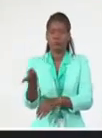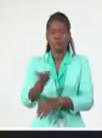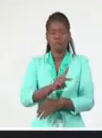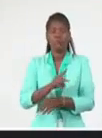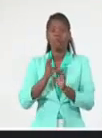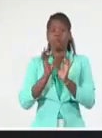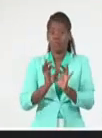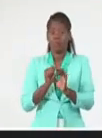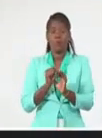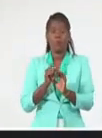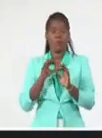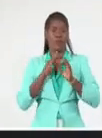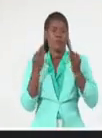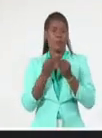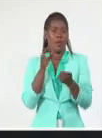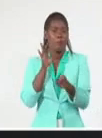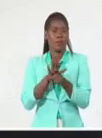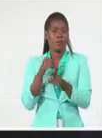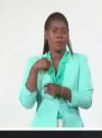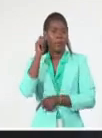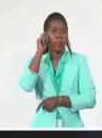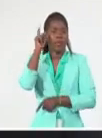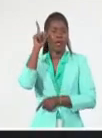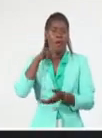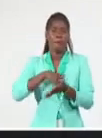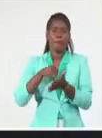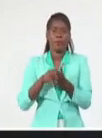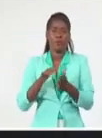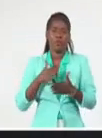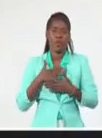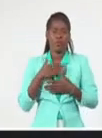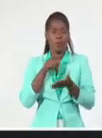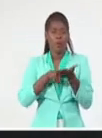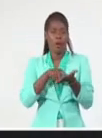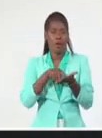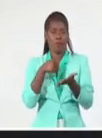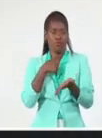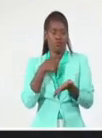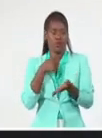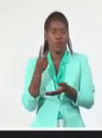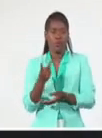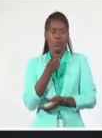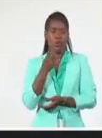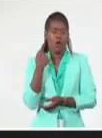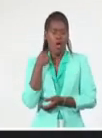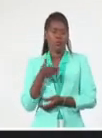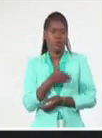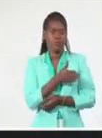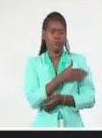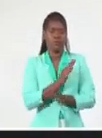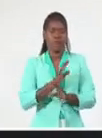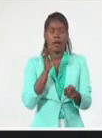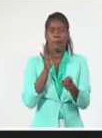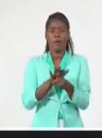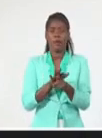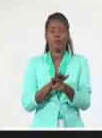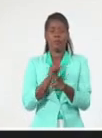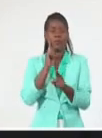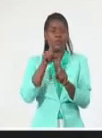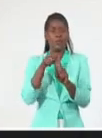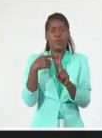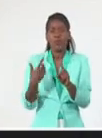que la empezamos mi papá y yo hace algunos años atrás y el objetivo